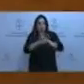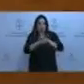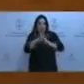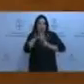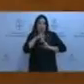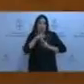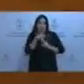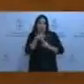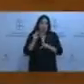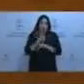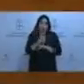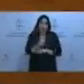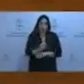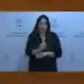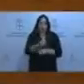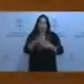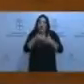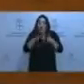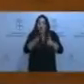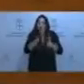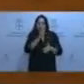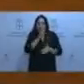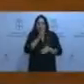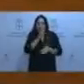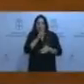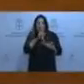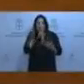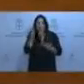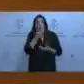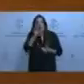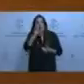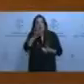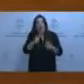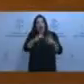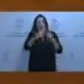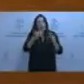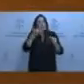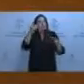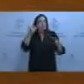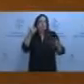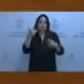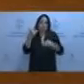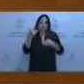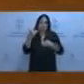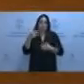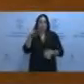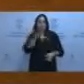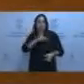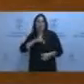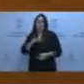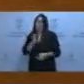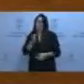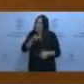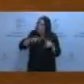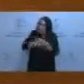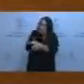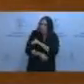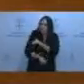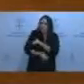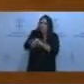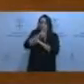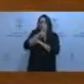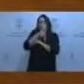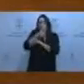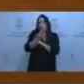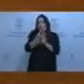sin abrirse. Por lo tanto, en la escuela rural asturiana, menos presumir, menos medallas y más inversión, porque también merece